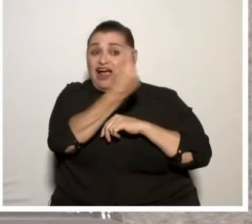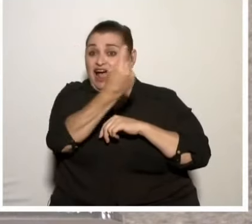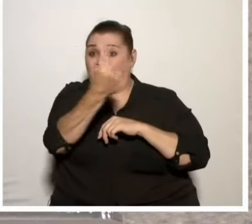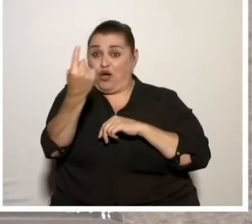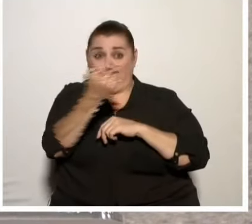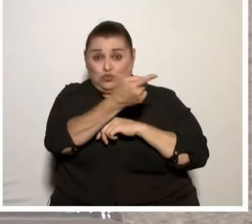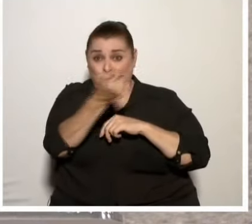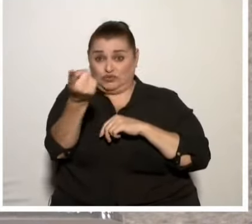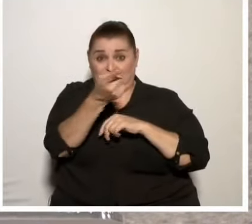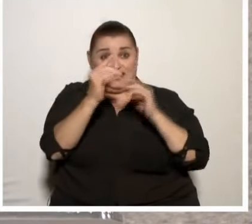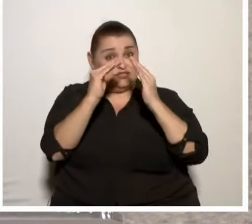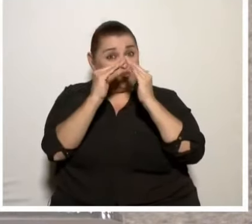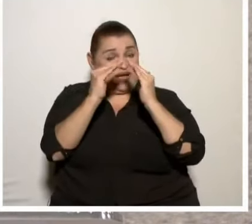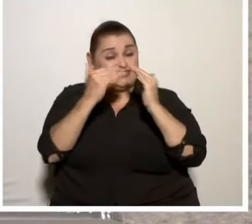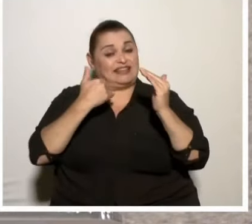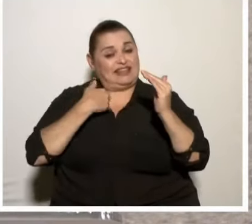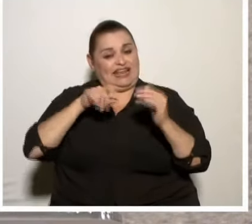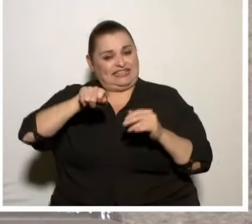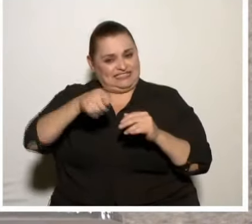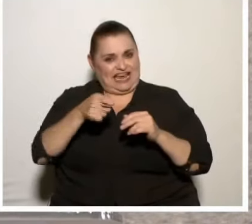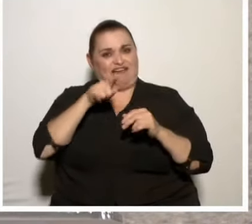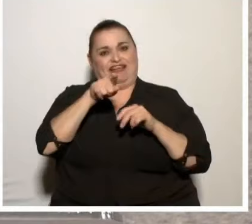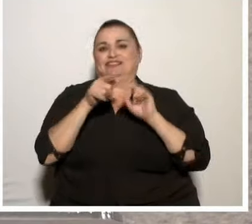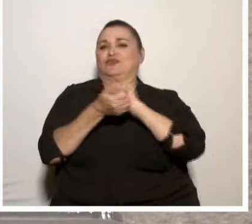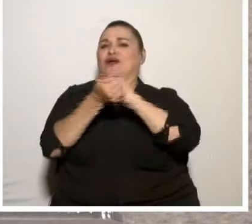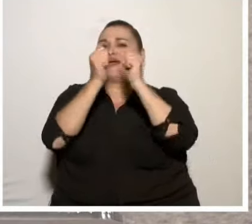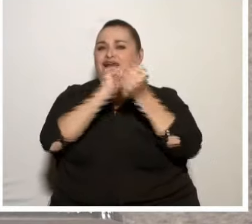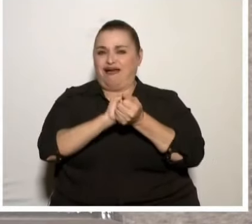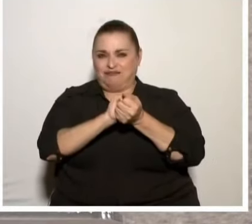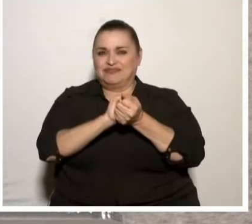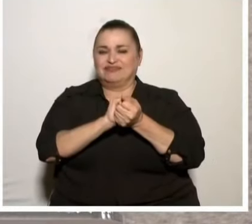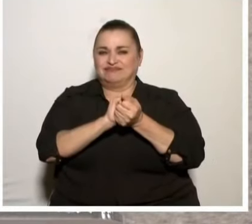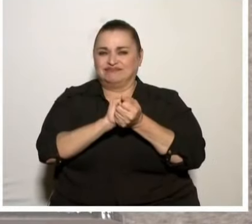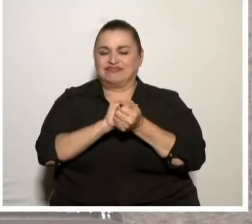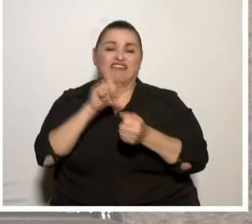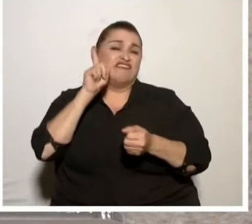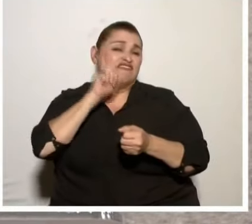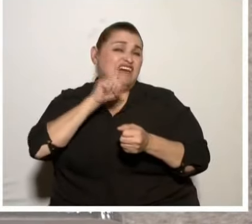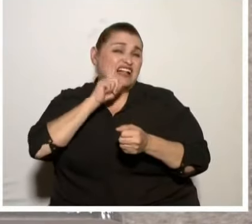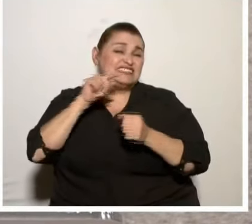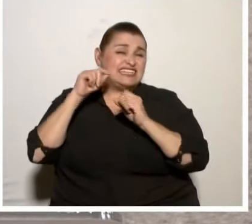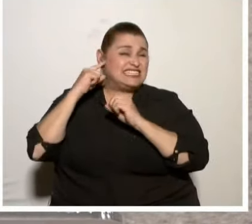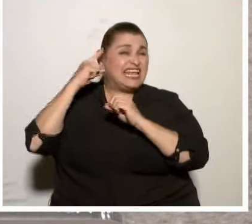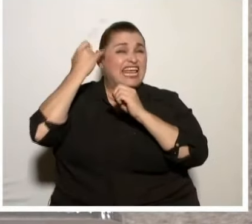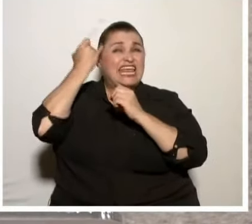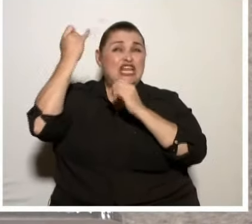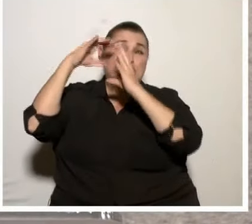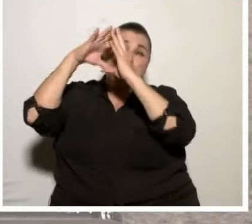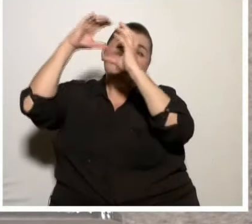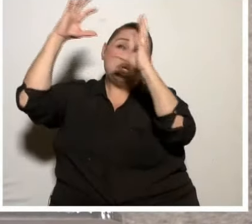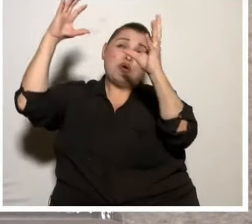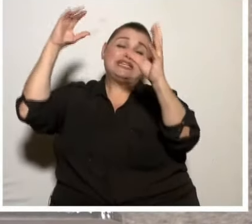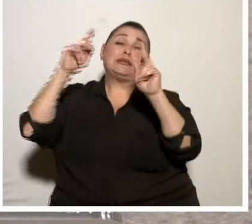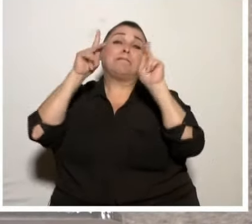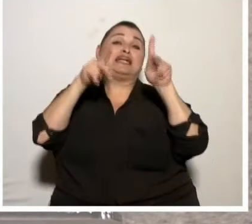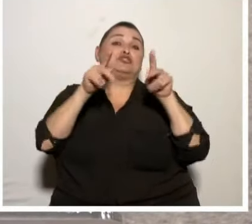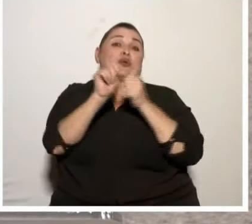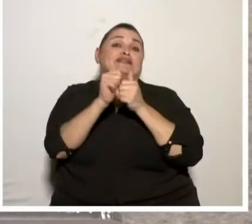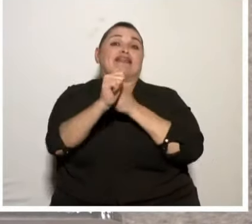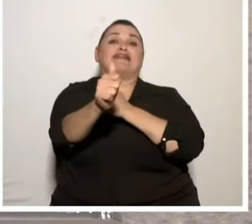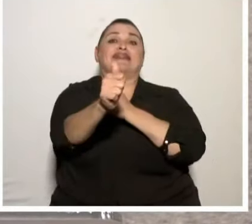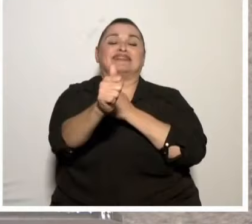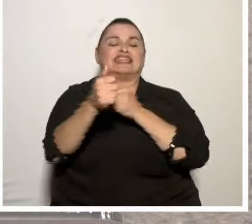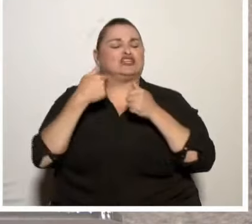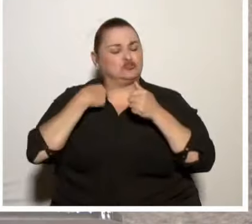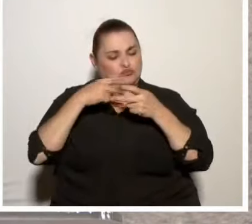en su casa tiene la llave para que esto cambie, para que sean falsas ilusiones de quienes van adelante y pongamos las cosas en